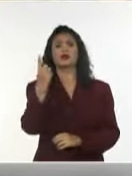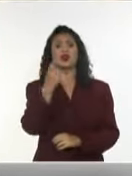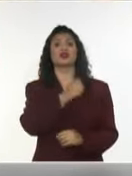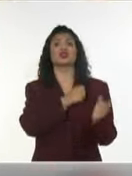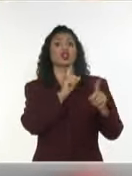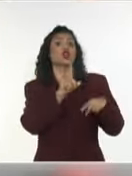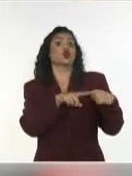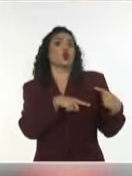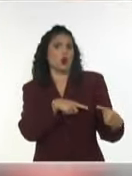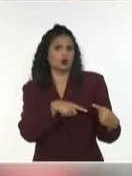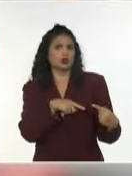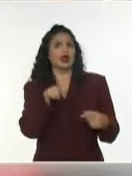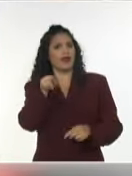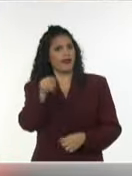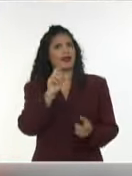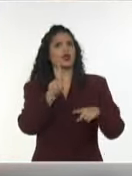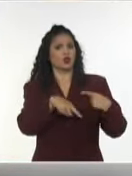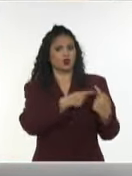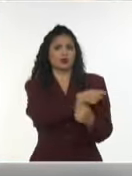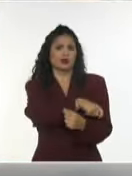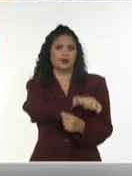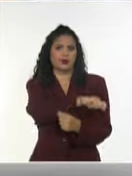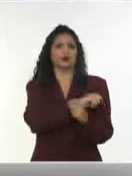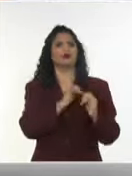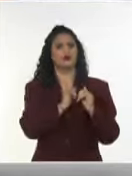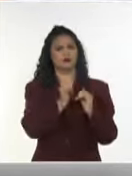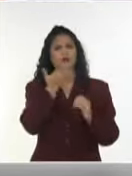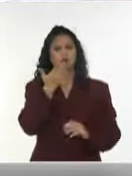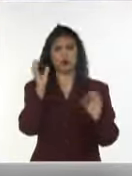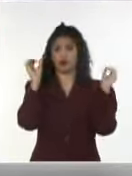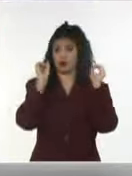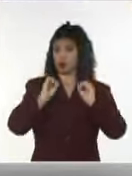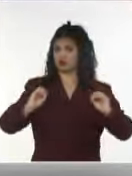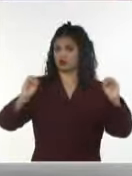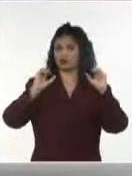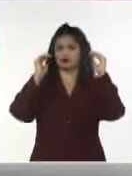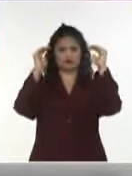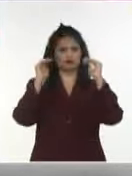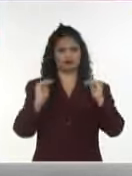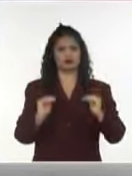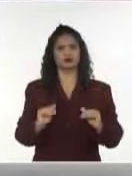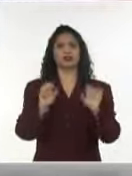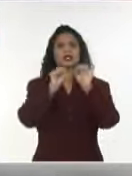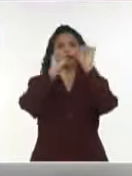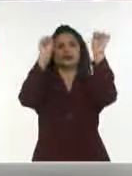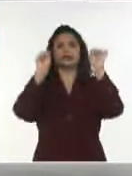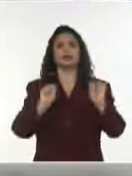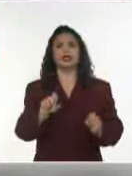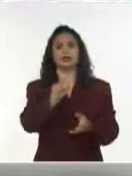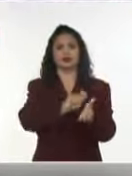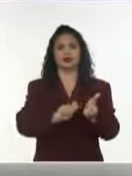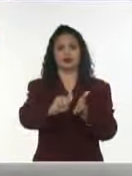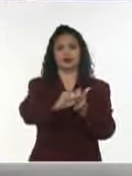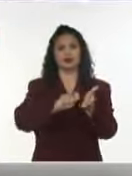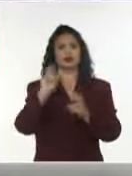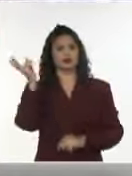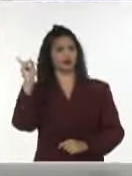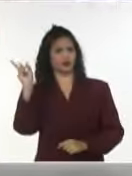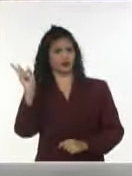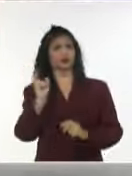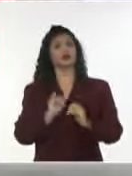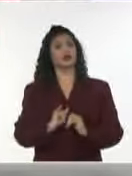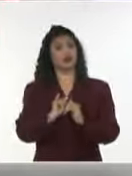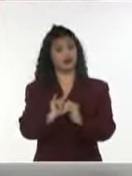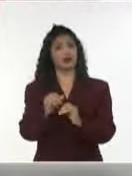las virtudes del sistema electoral venezolano. El presidente reelecto aseguró que trabajará en su nuevo mandato para rescatar todos los